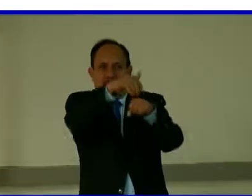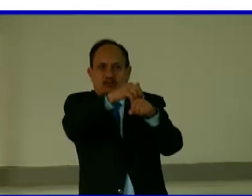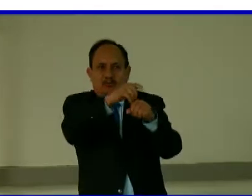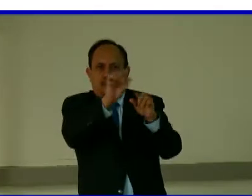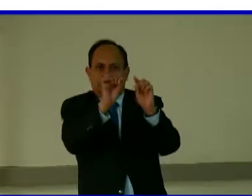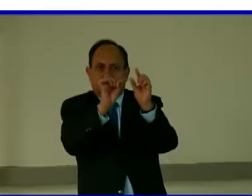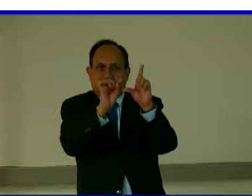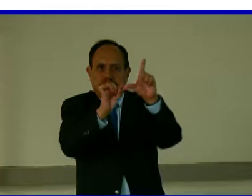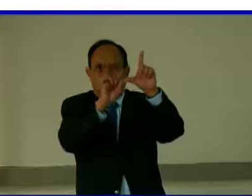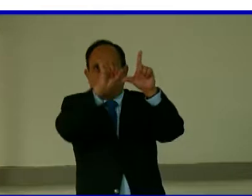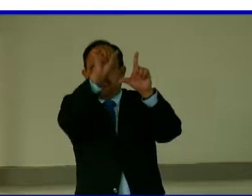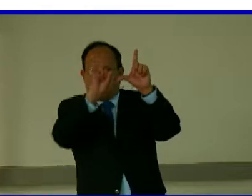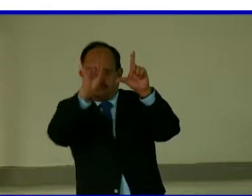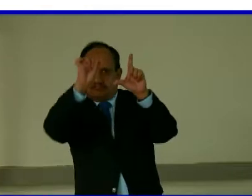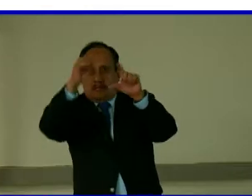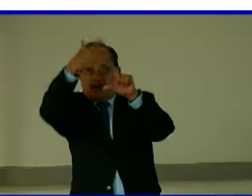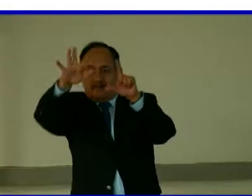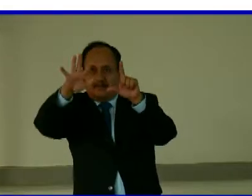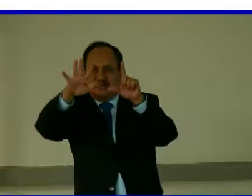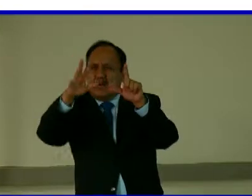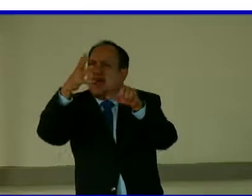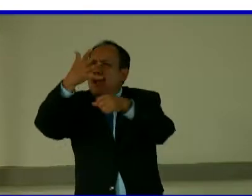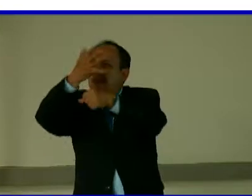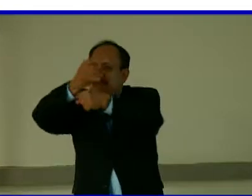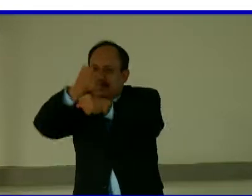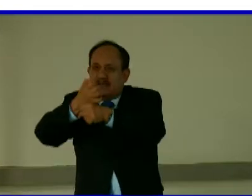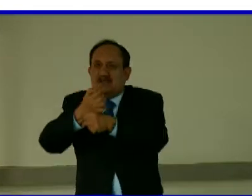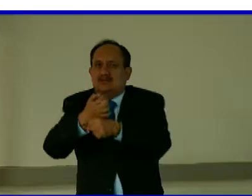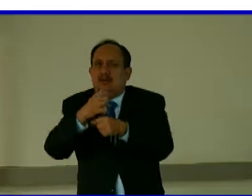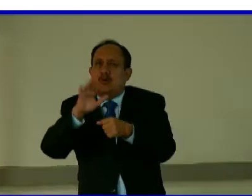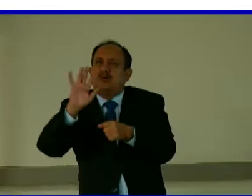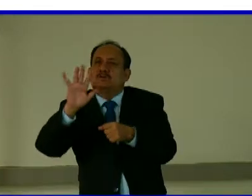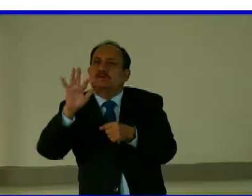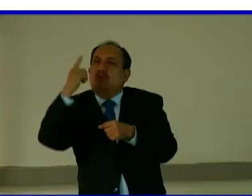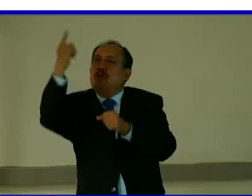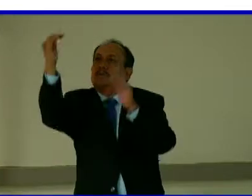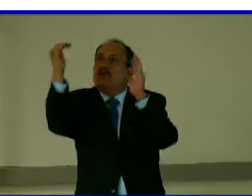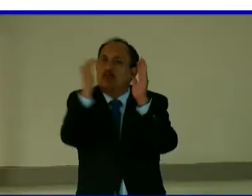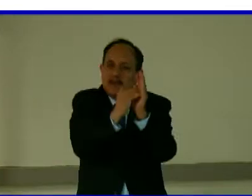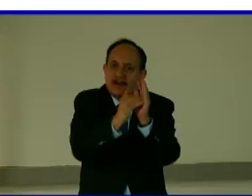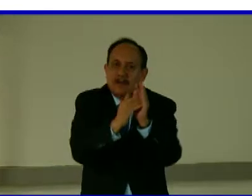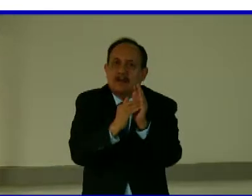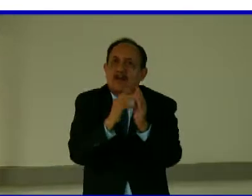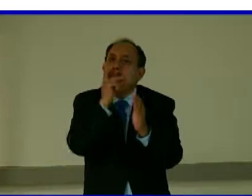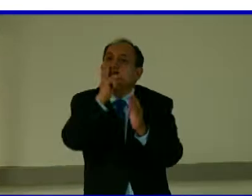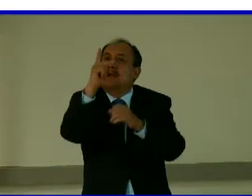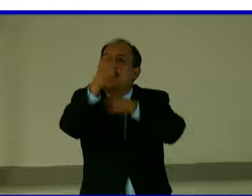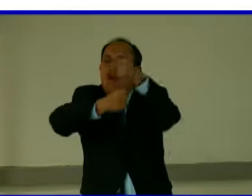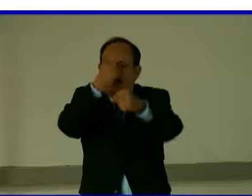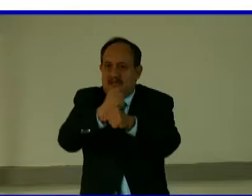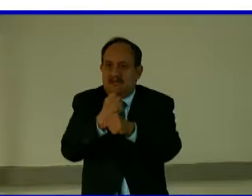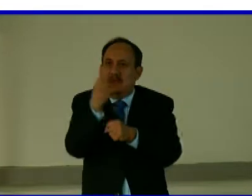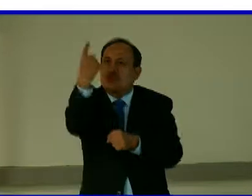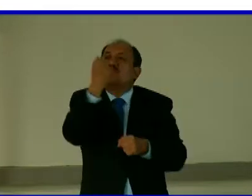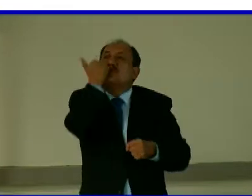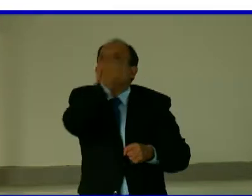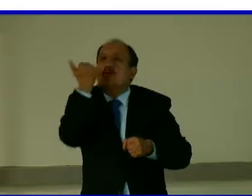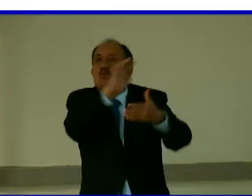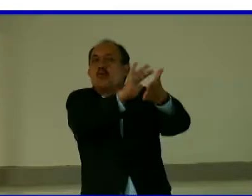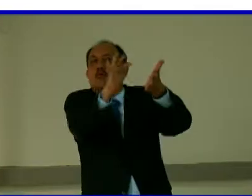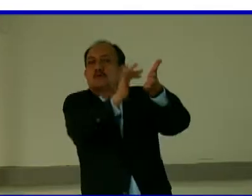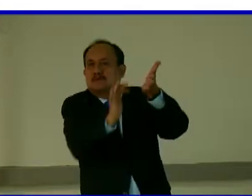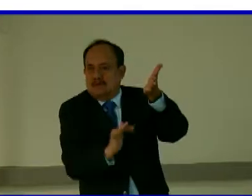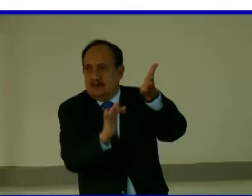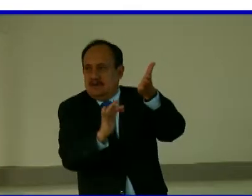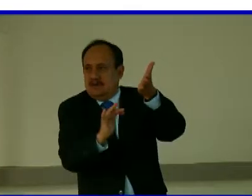grado, lee alrededor de 51,000 palabras al año. Un estudiante que lee